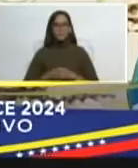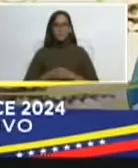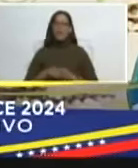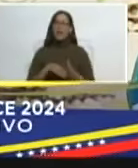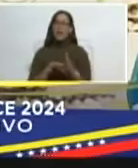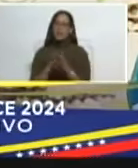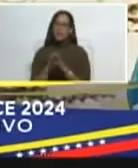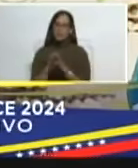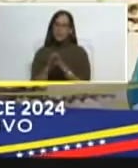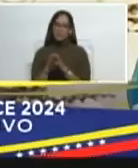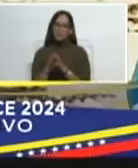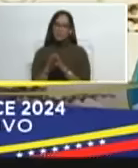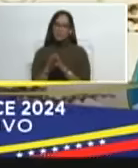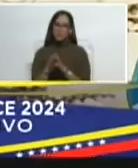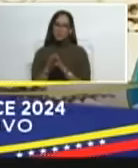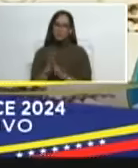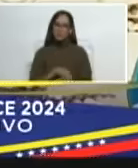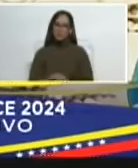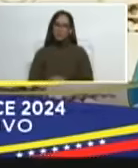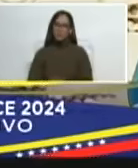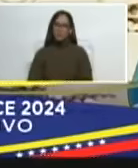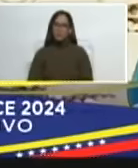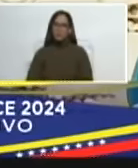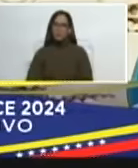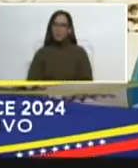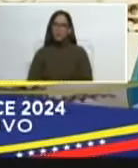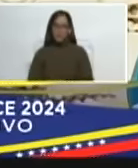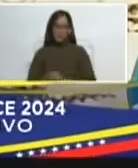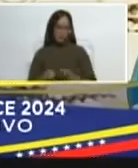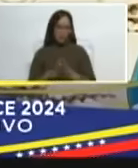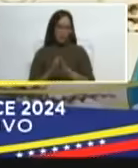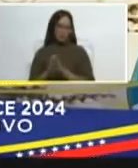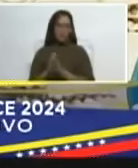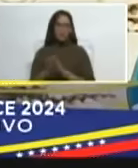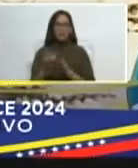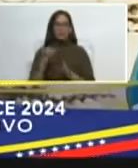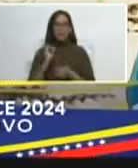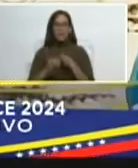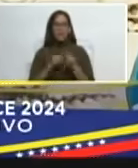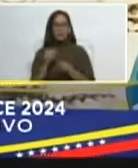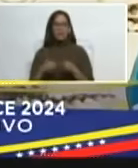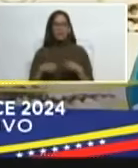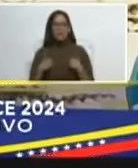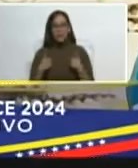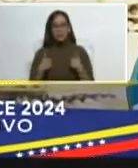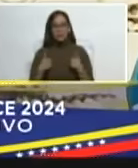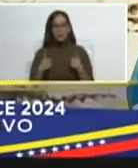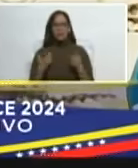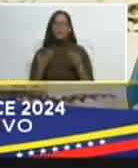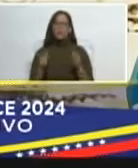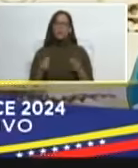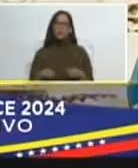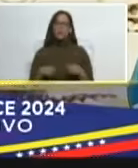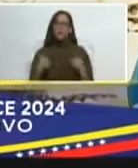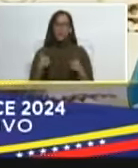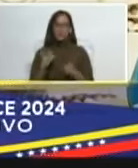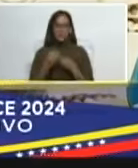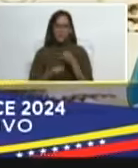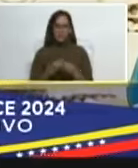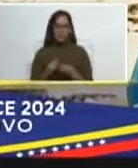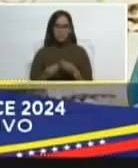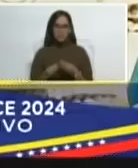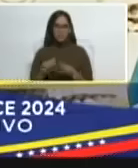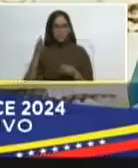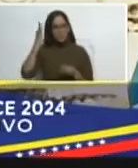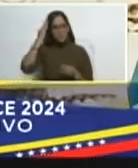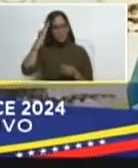avanzado, hemos avanzado. ¿Qué hay que hacer más? Mucho más hay que hacer. ¿Que